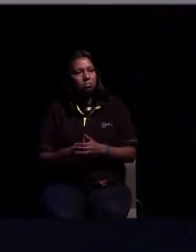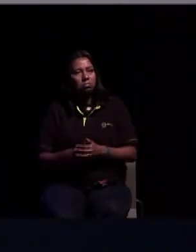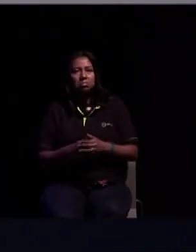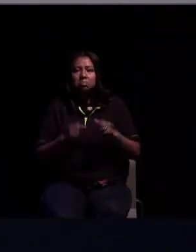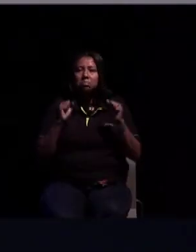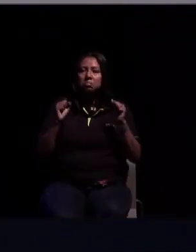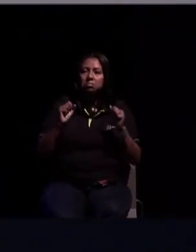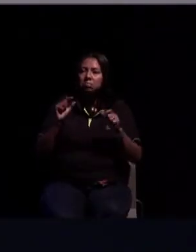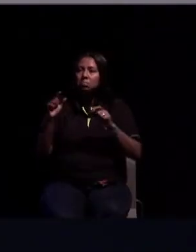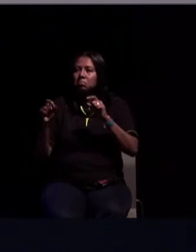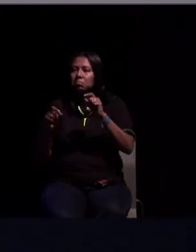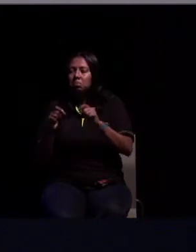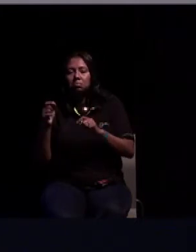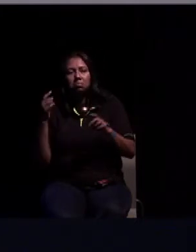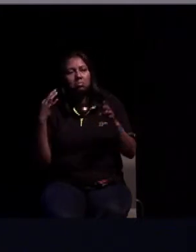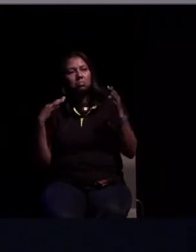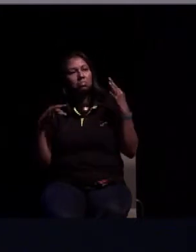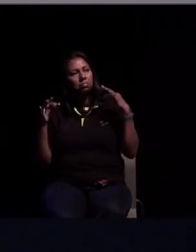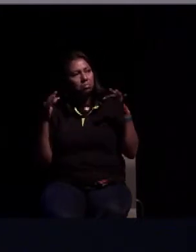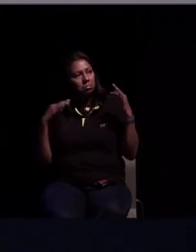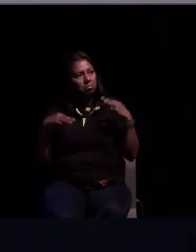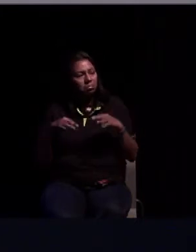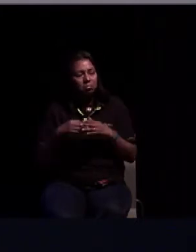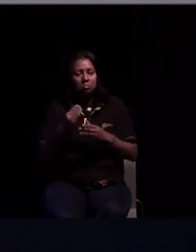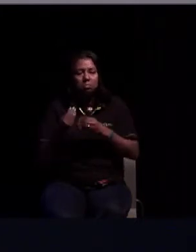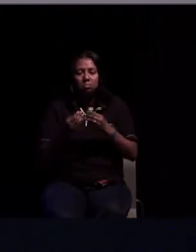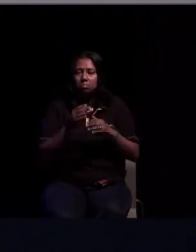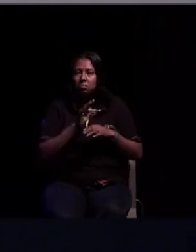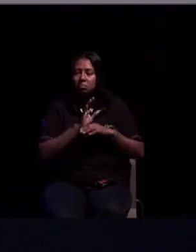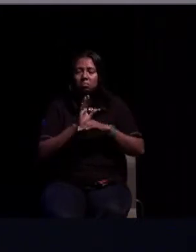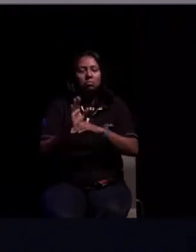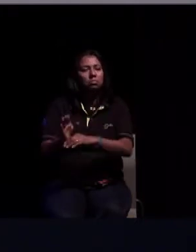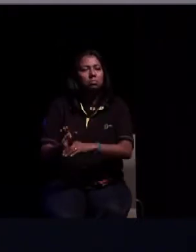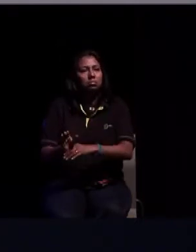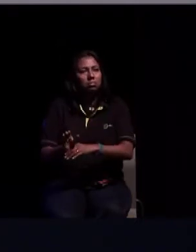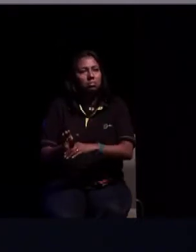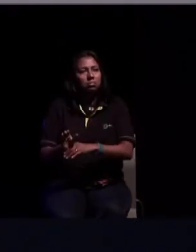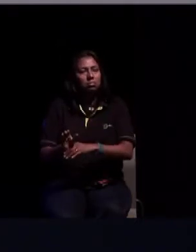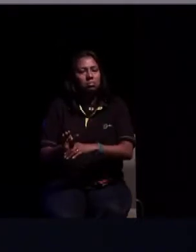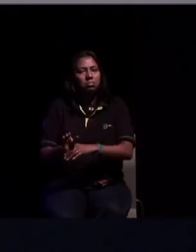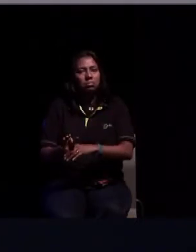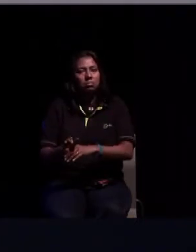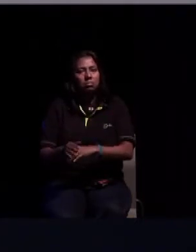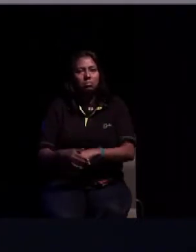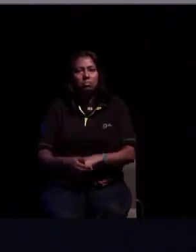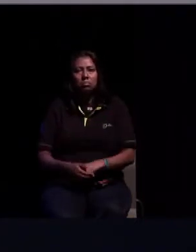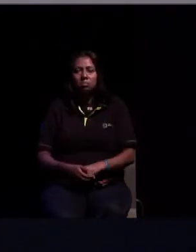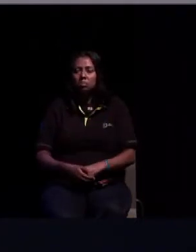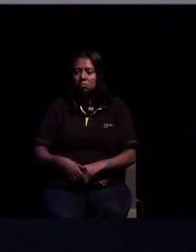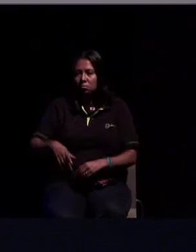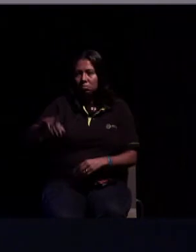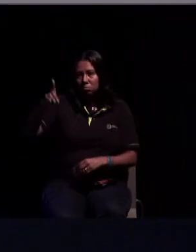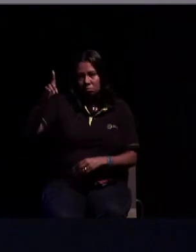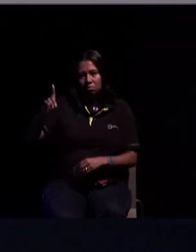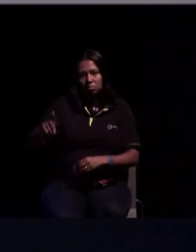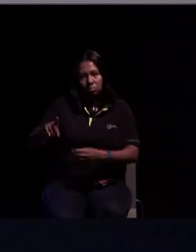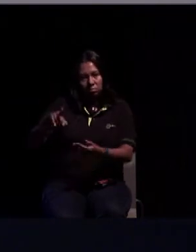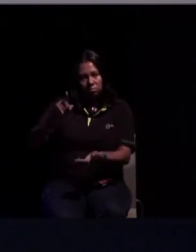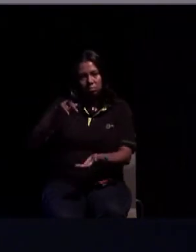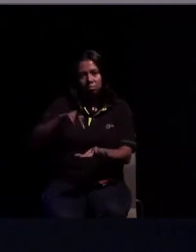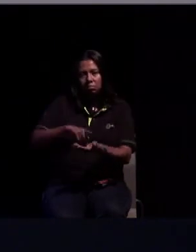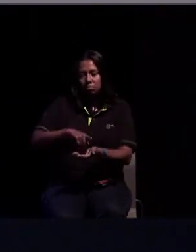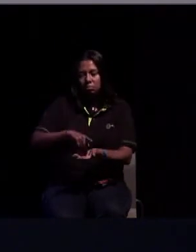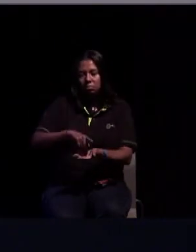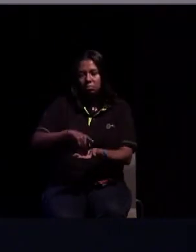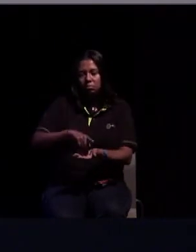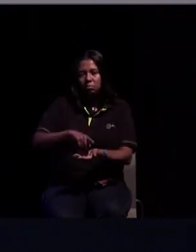que el turismo efectivamente contribuya a la consolidación y al ejercicio de los derechos efectivos